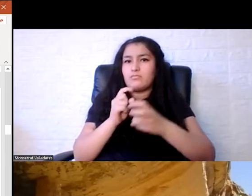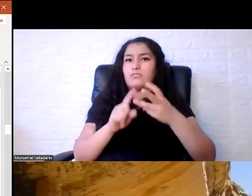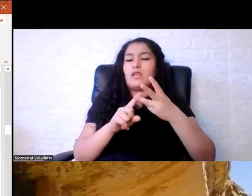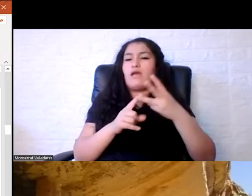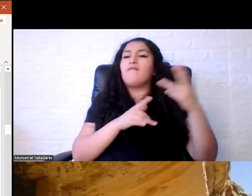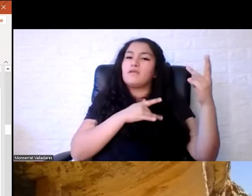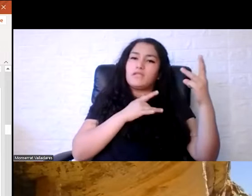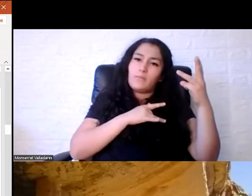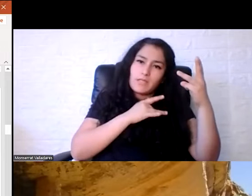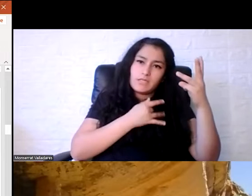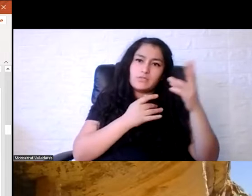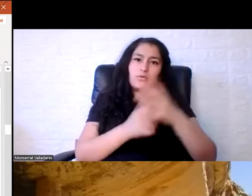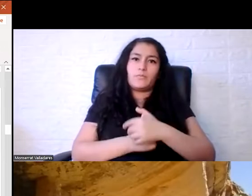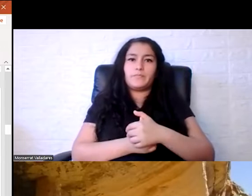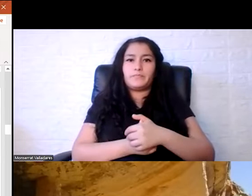Primero,